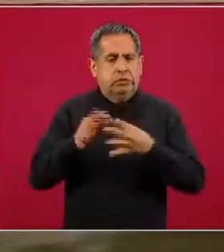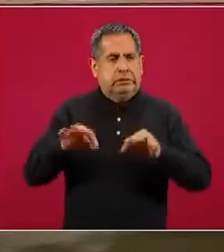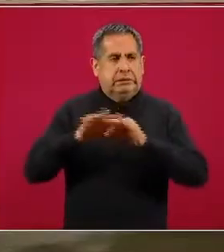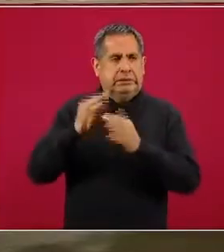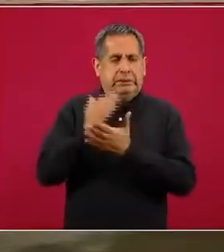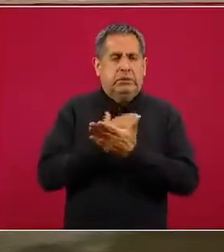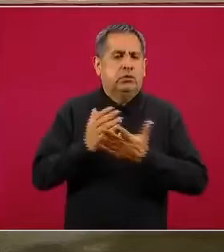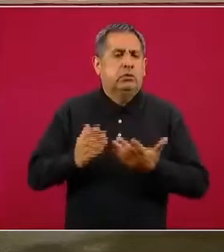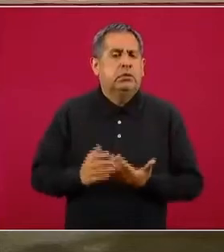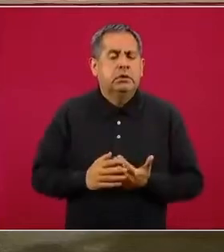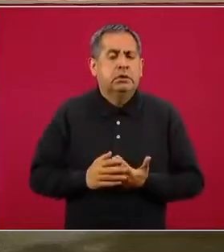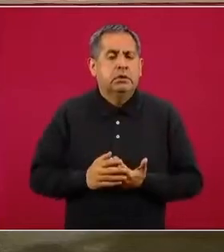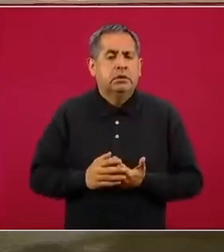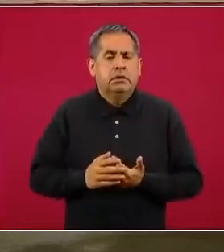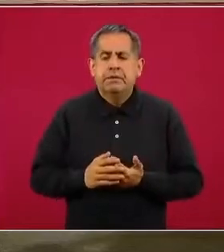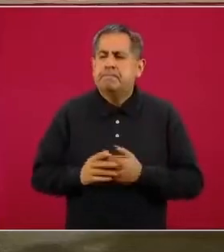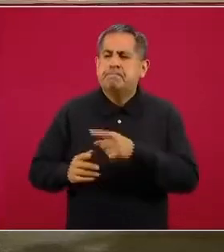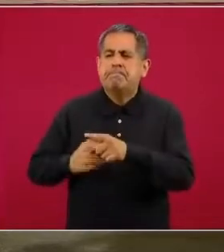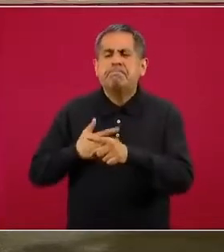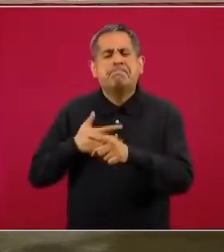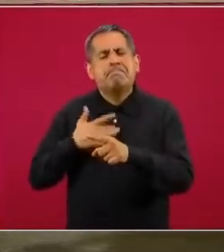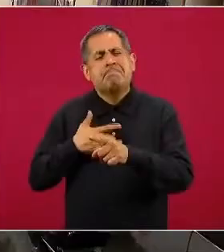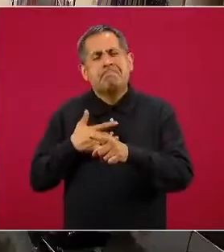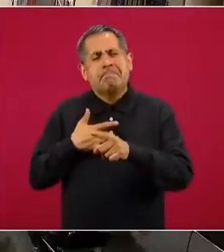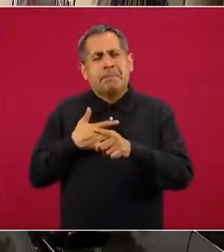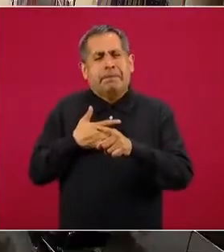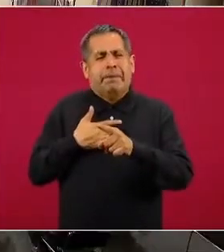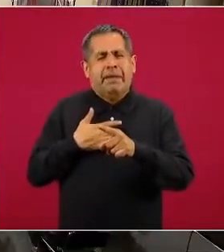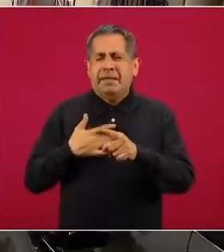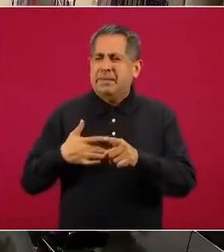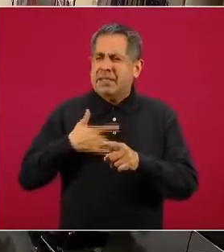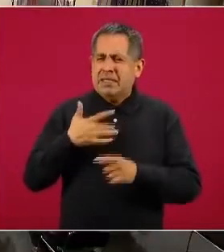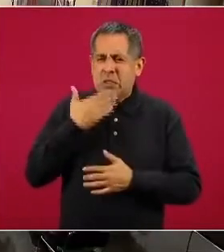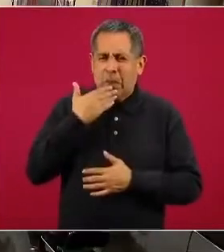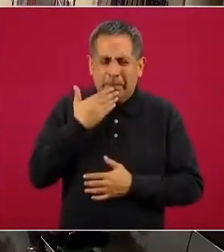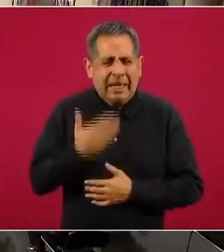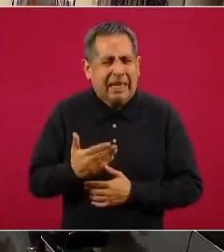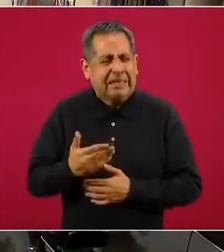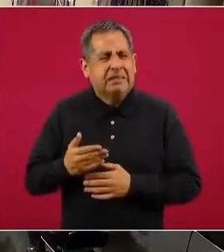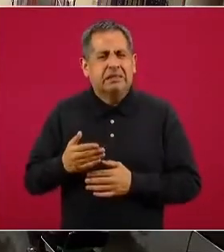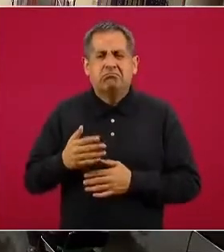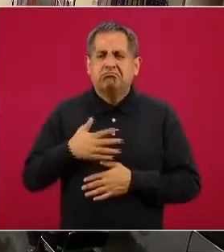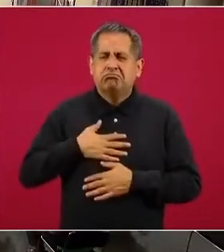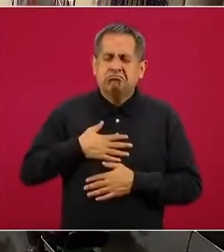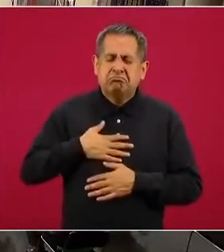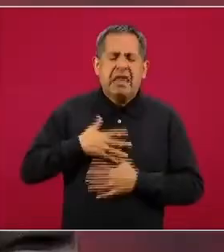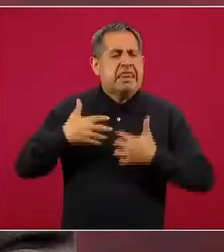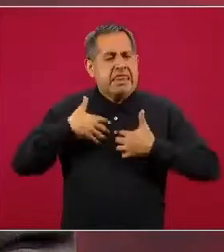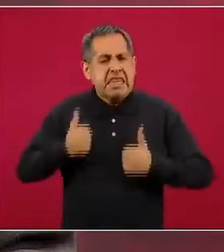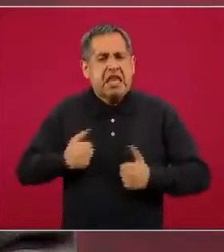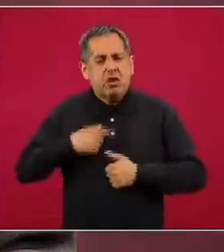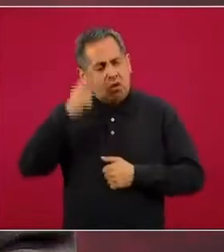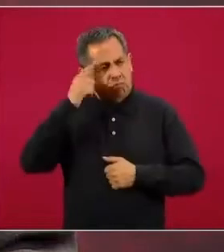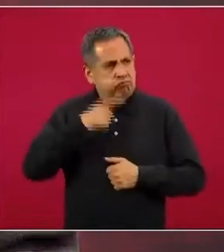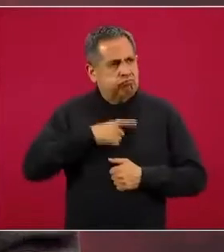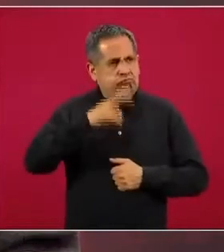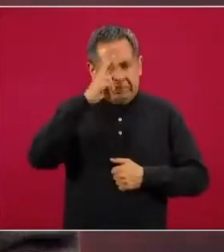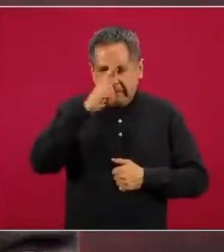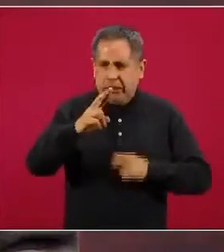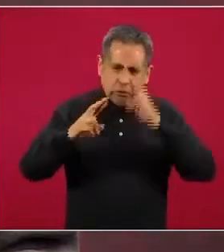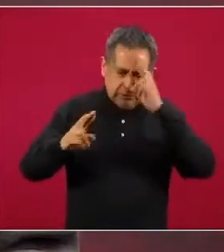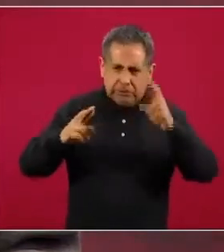importante solamente por convencimiento, por solidaridad, por una actitud de filantropía o de